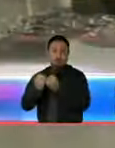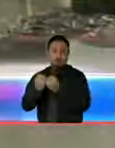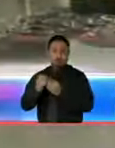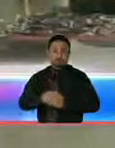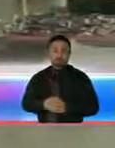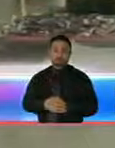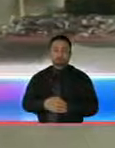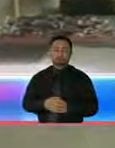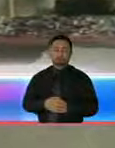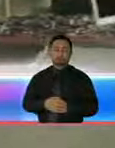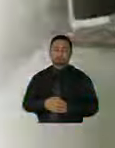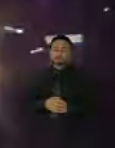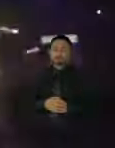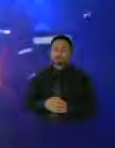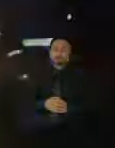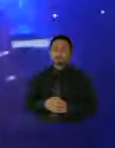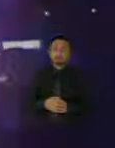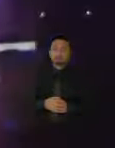tema.